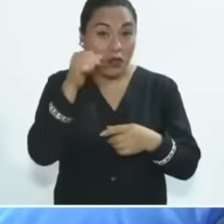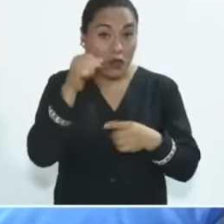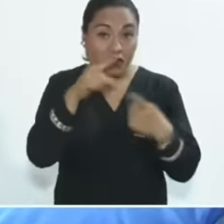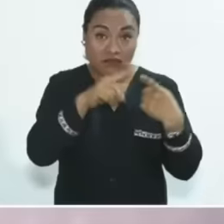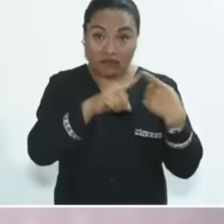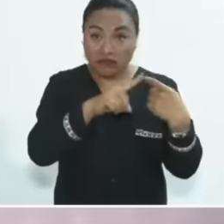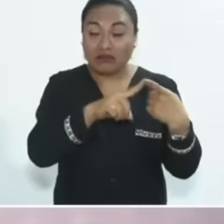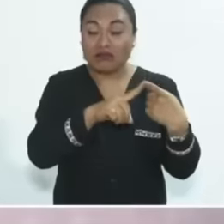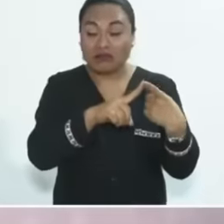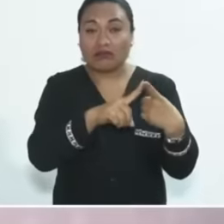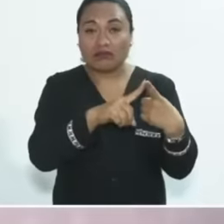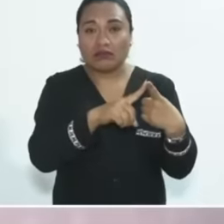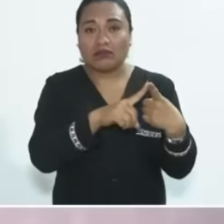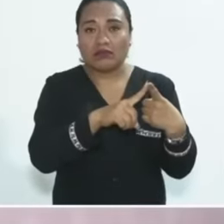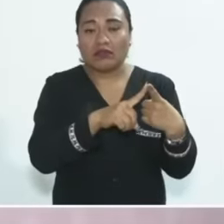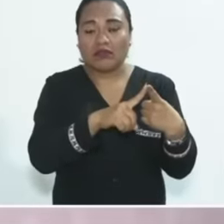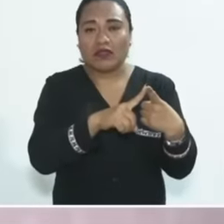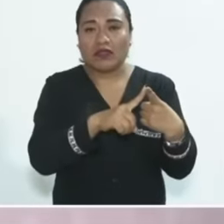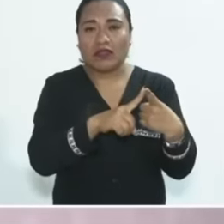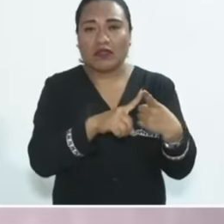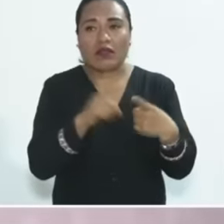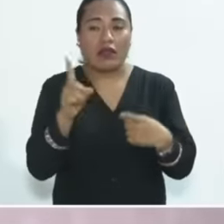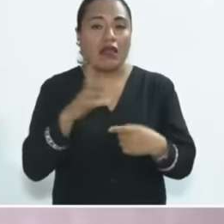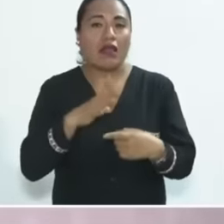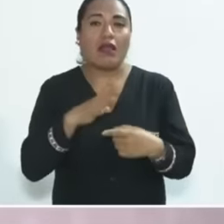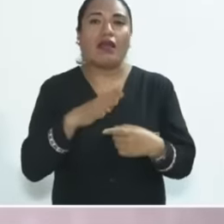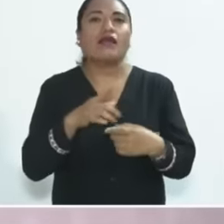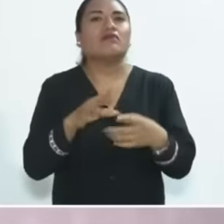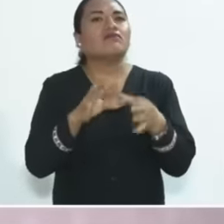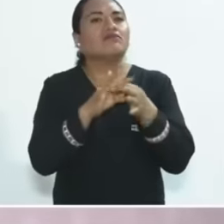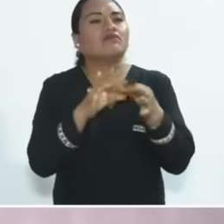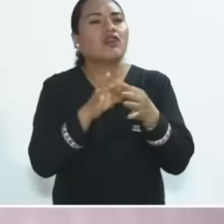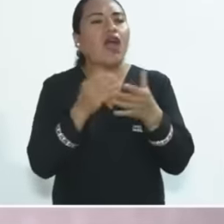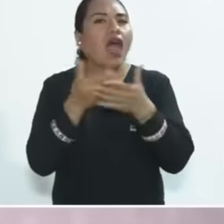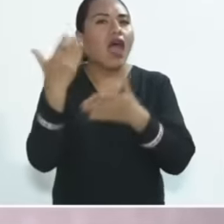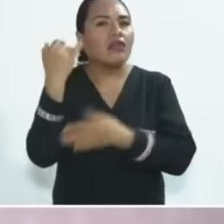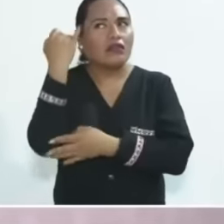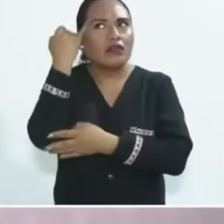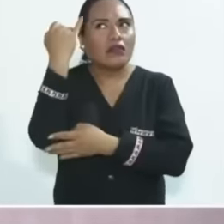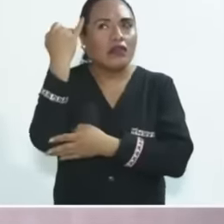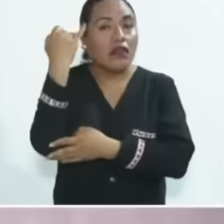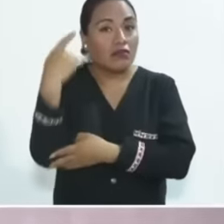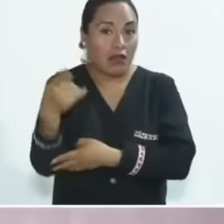de que se entregara la tierra